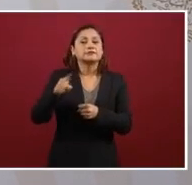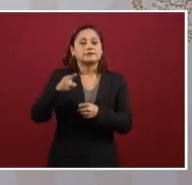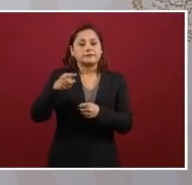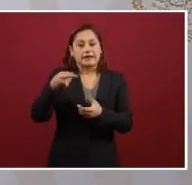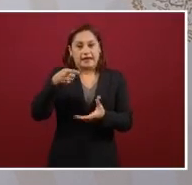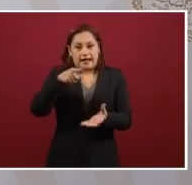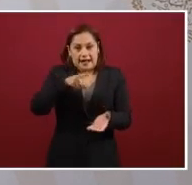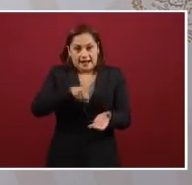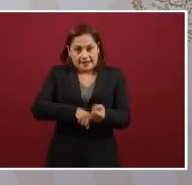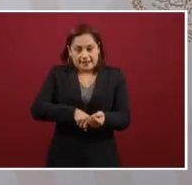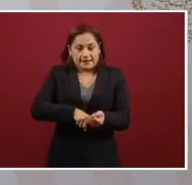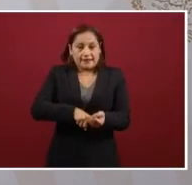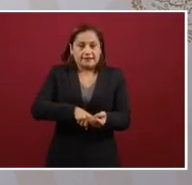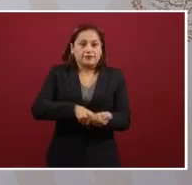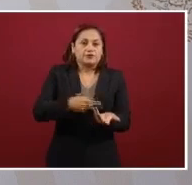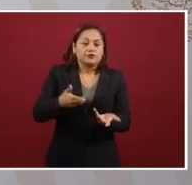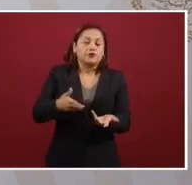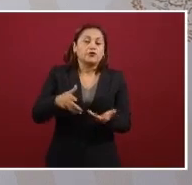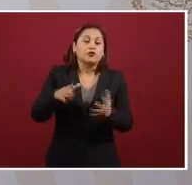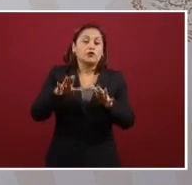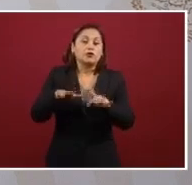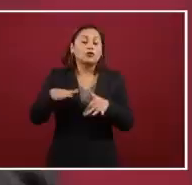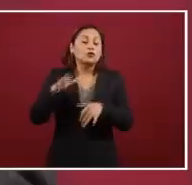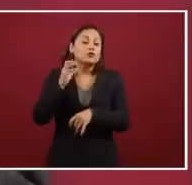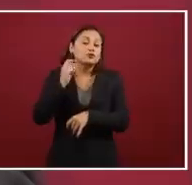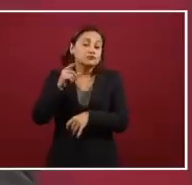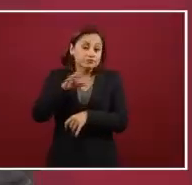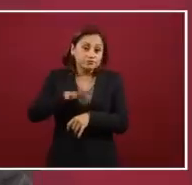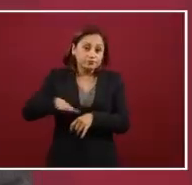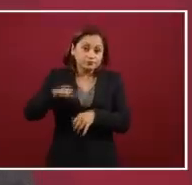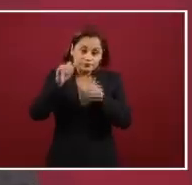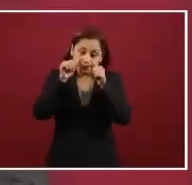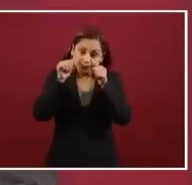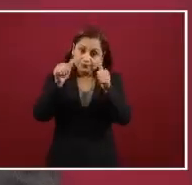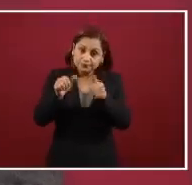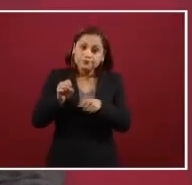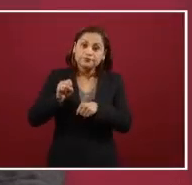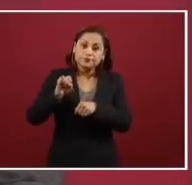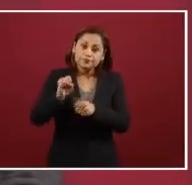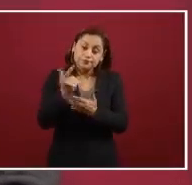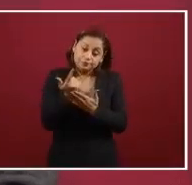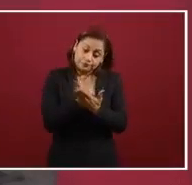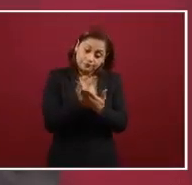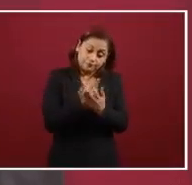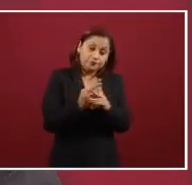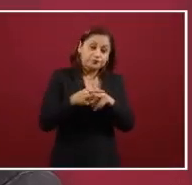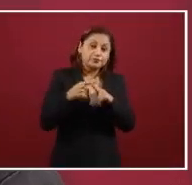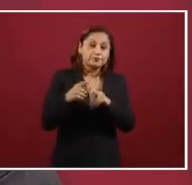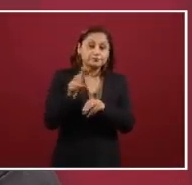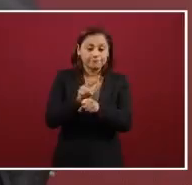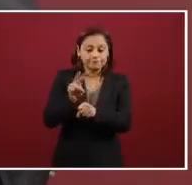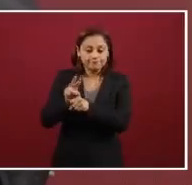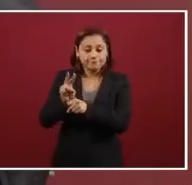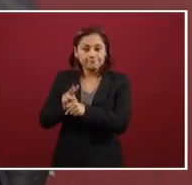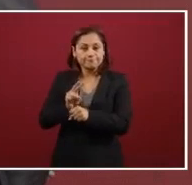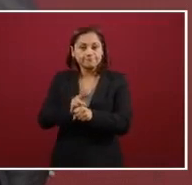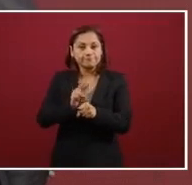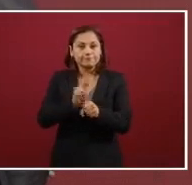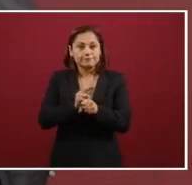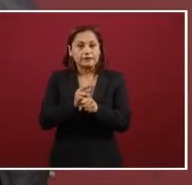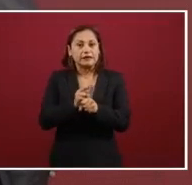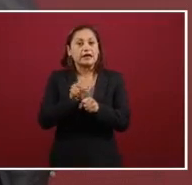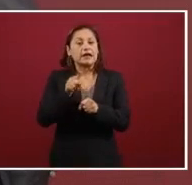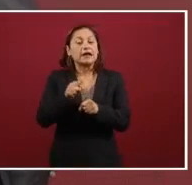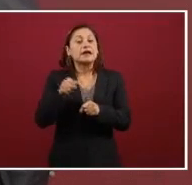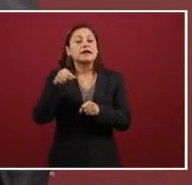comentamos tanto a Honduras como a El Salvador, y tenemos que, son auditables por la Auditoría Superior de la Federación de México, porque son recursos